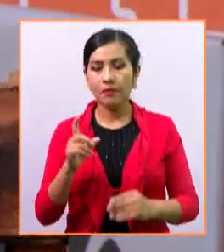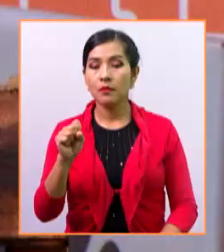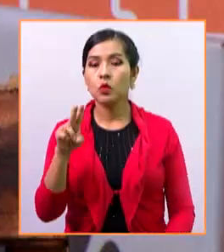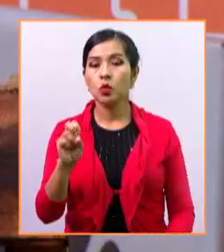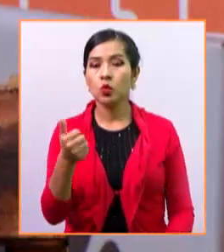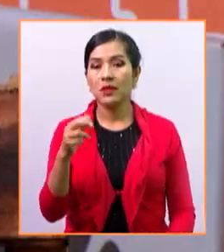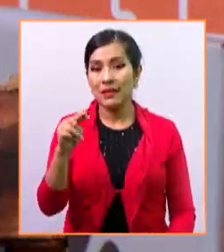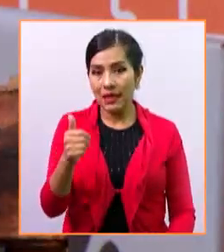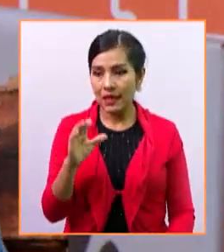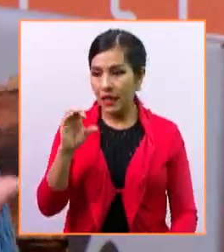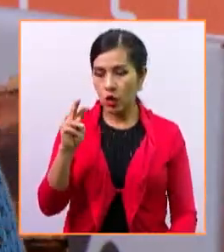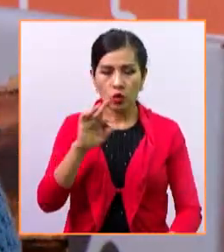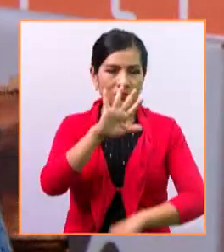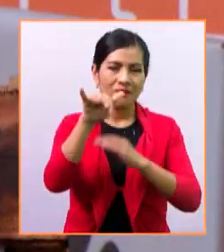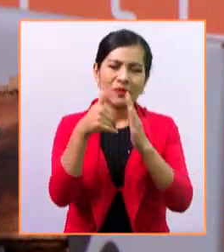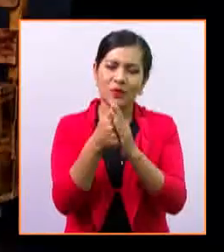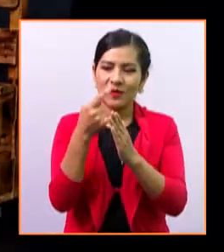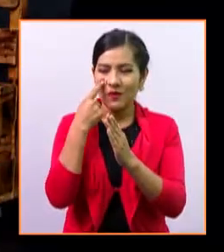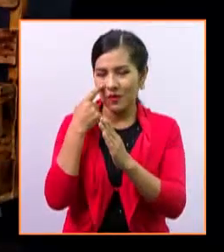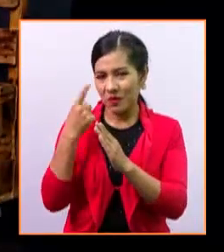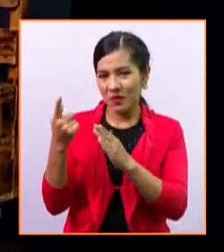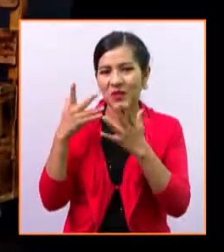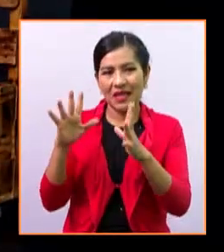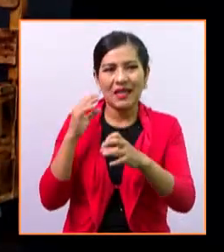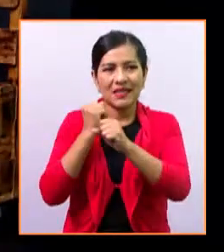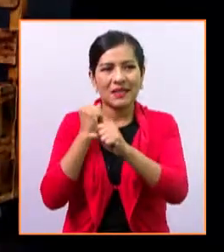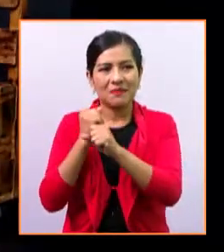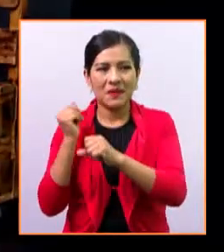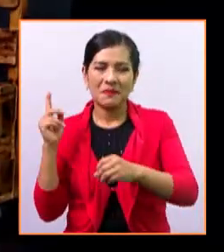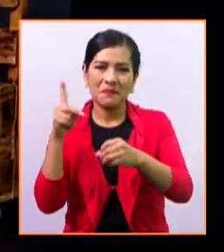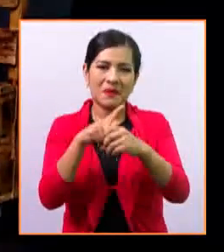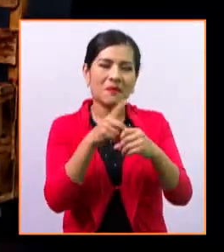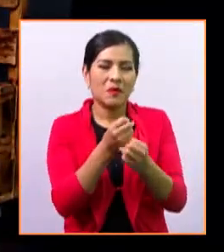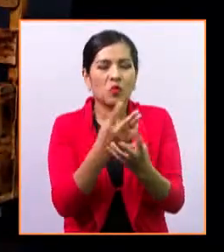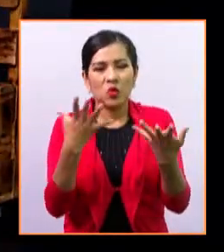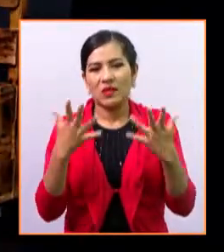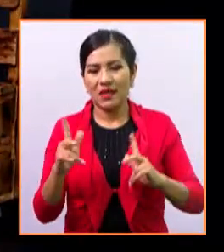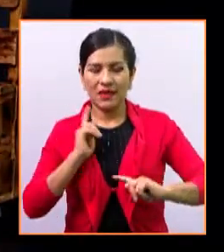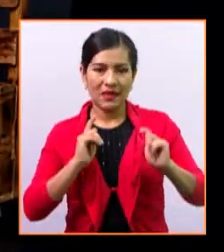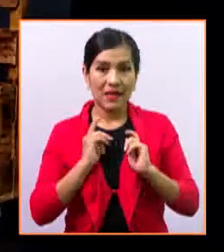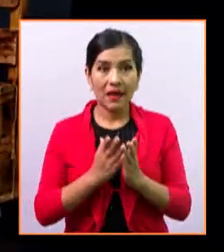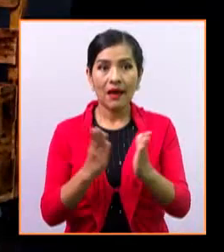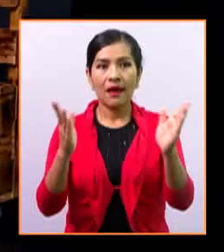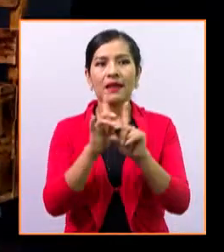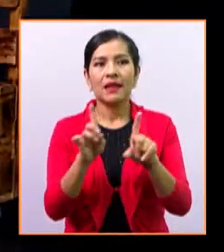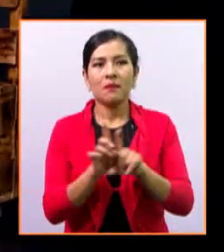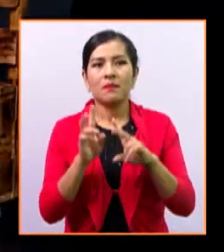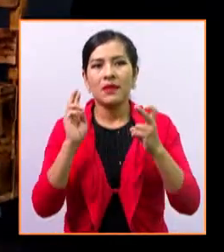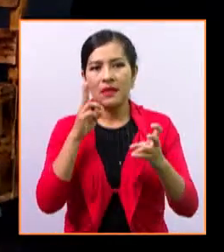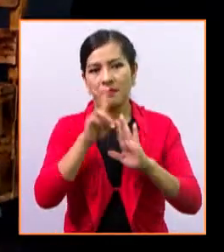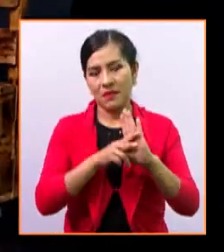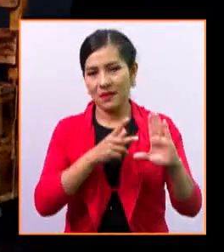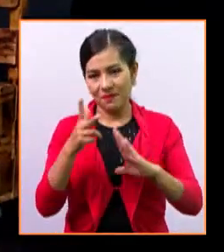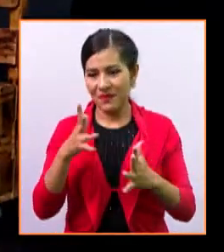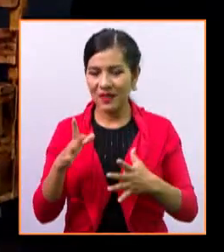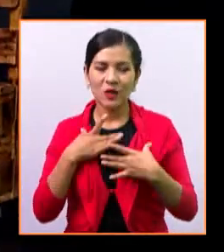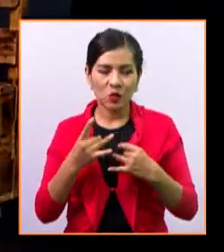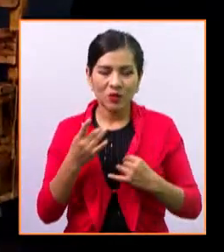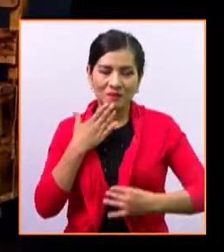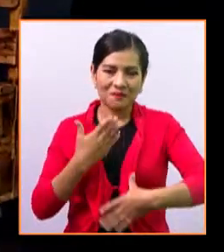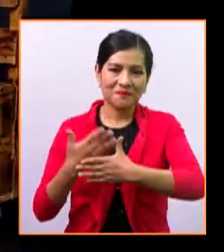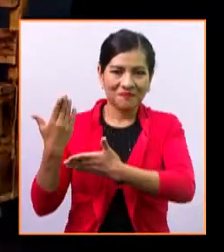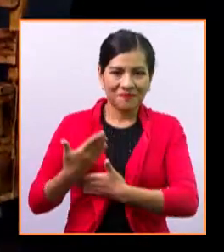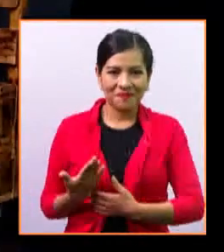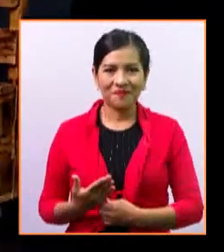Susana Condori, ya todos la conocemos también por todos los trabajos que ha podido realizar en teatro y también en audiovisual. Qué gusto tenerte aquí,